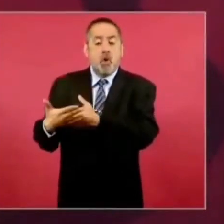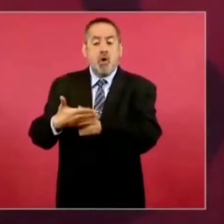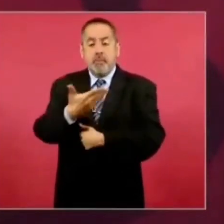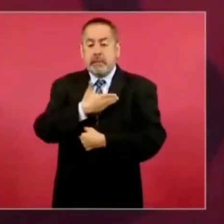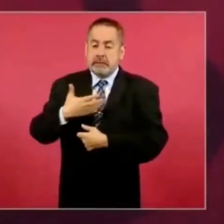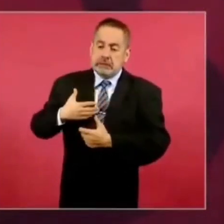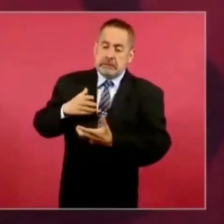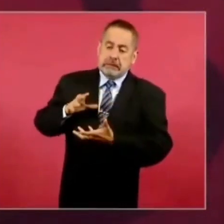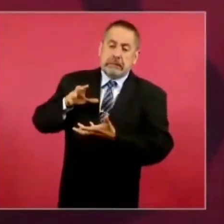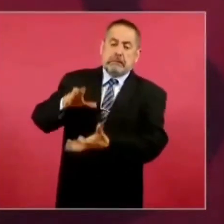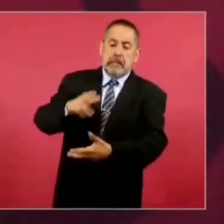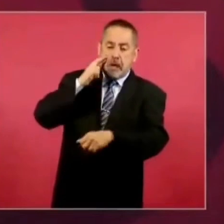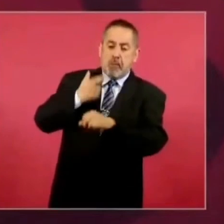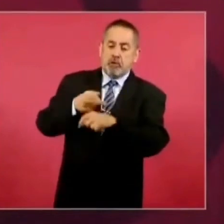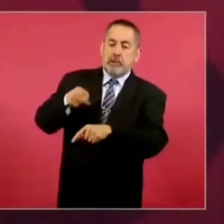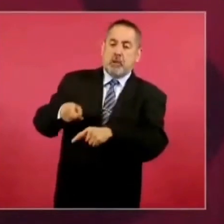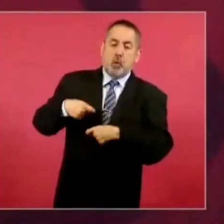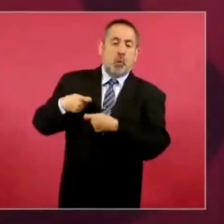próximo gobierno